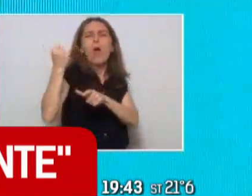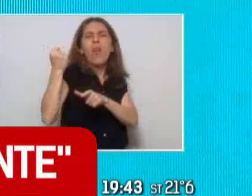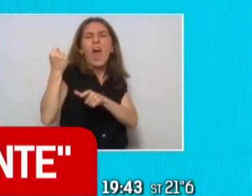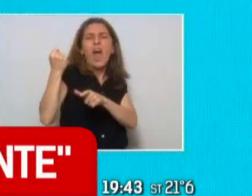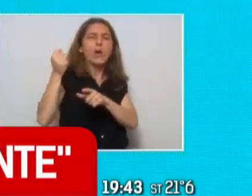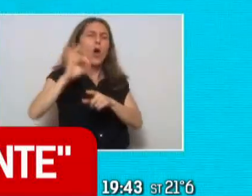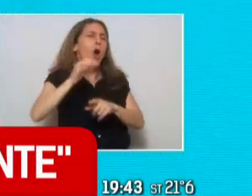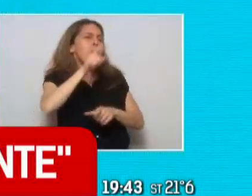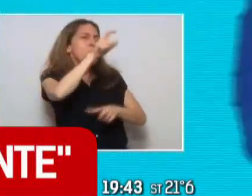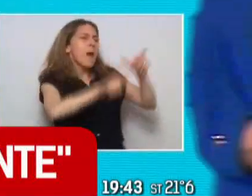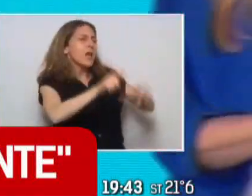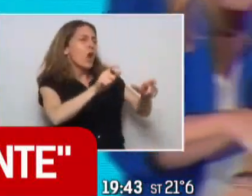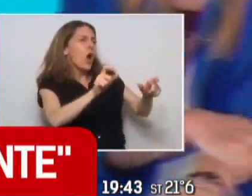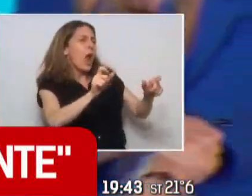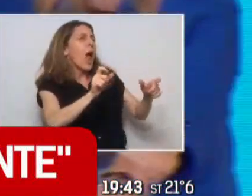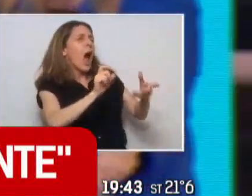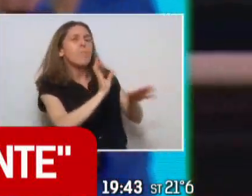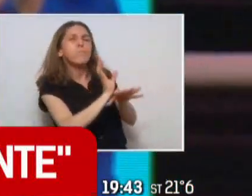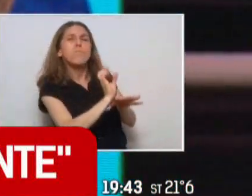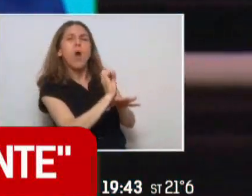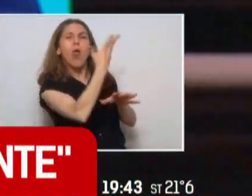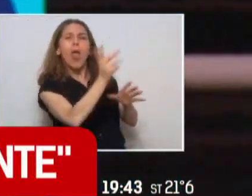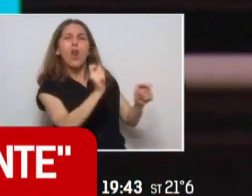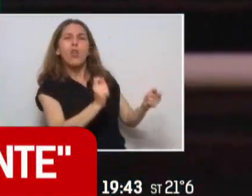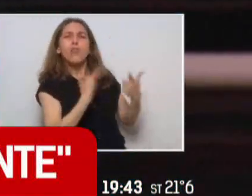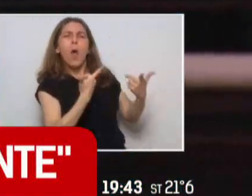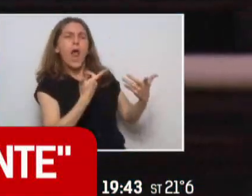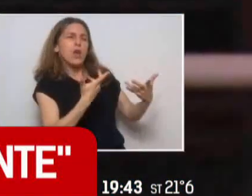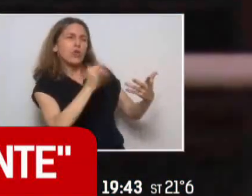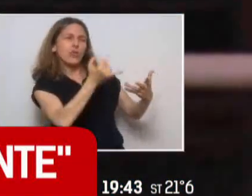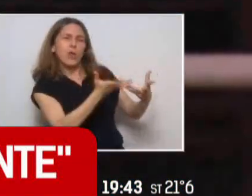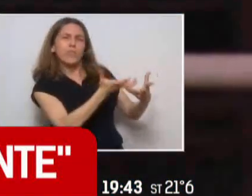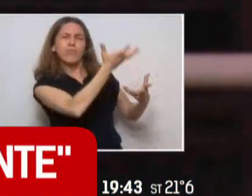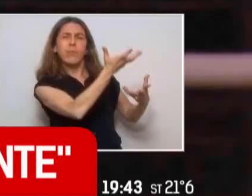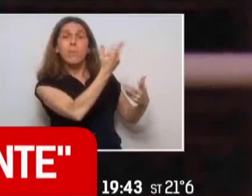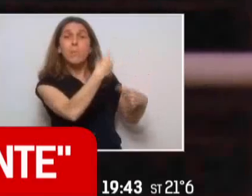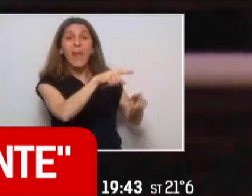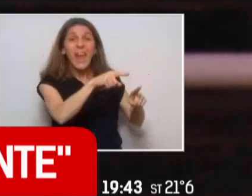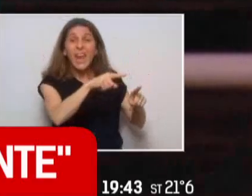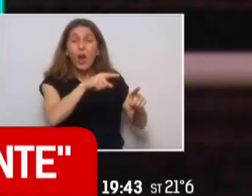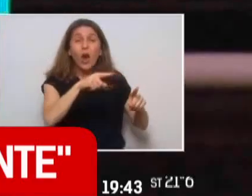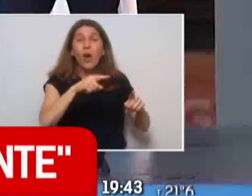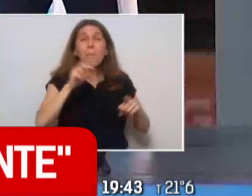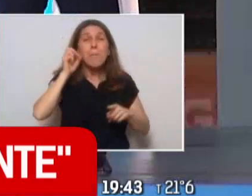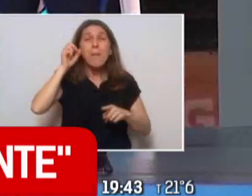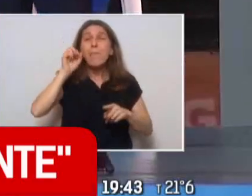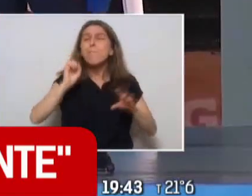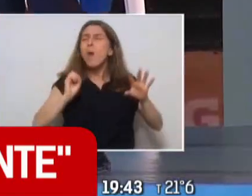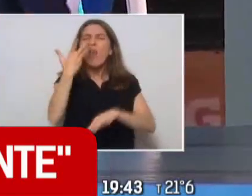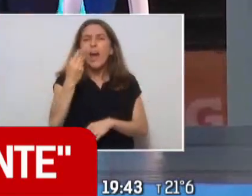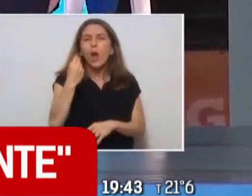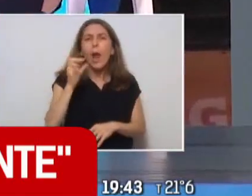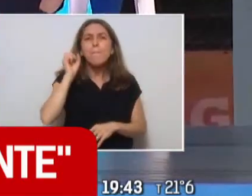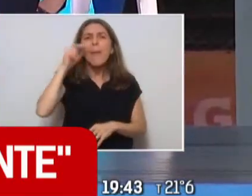únicas capaces de representar la modernidad. Pero nada ha sido más moderno que el peronismo, que